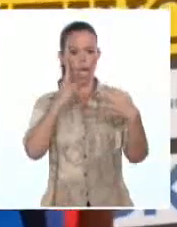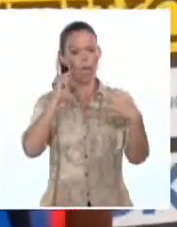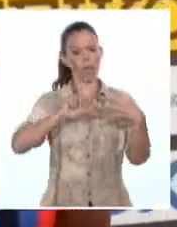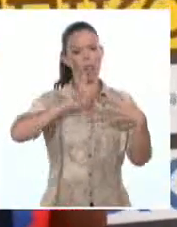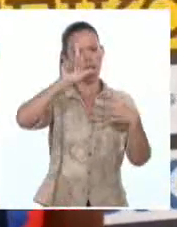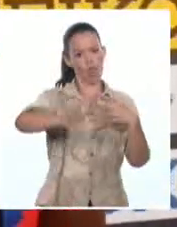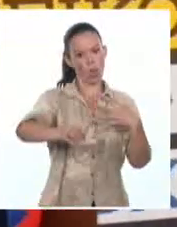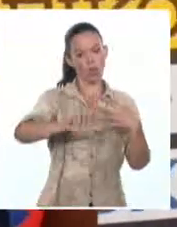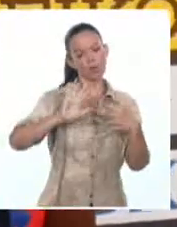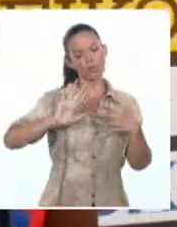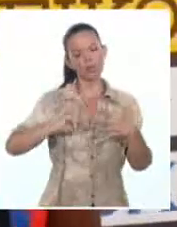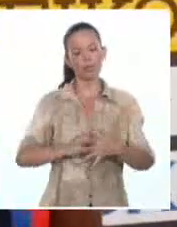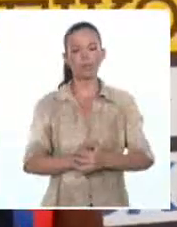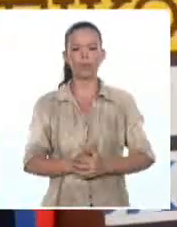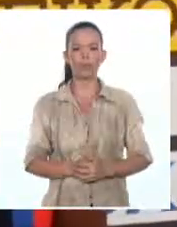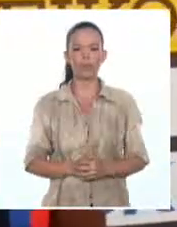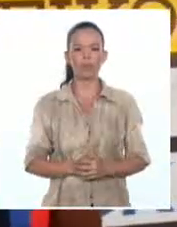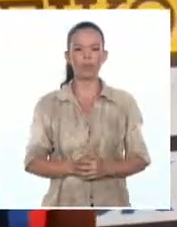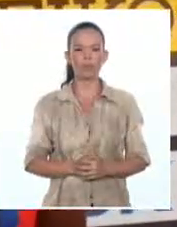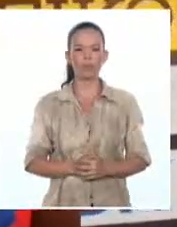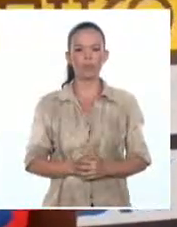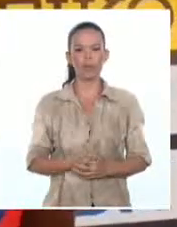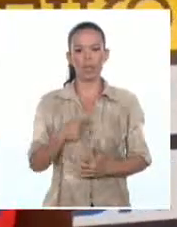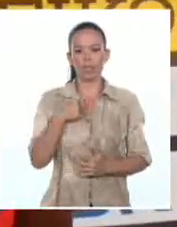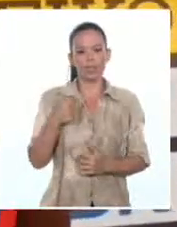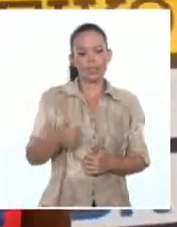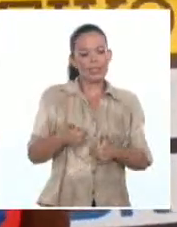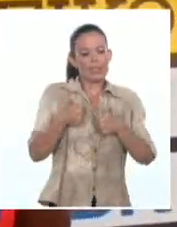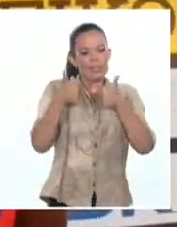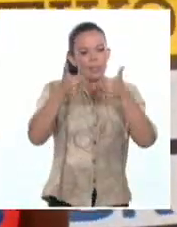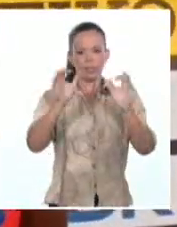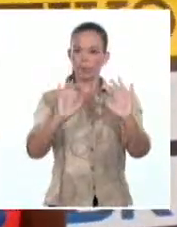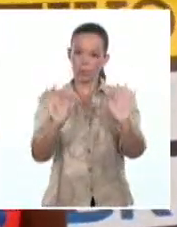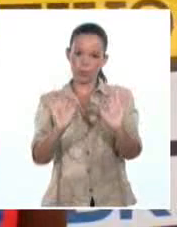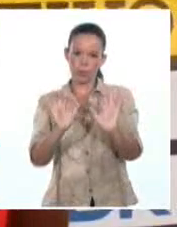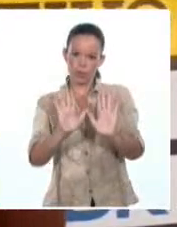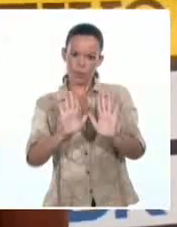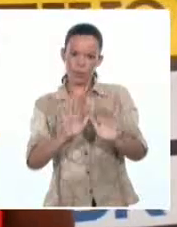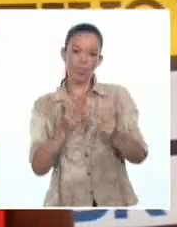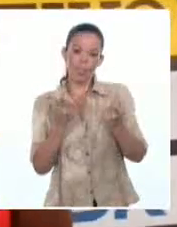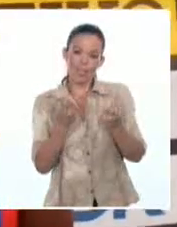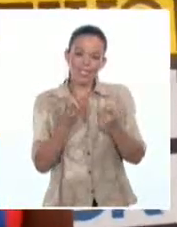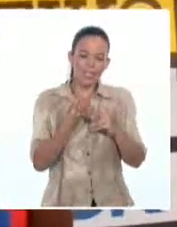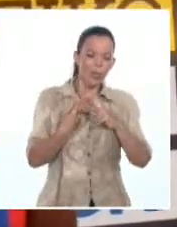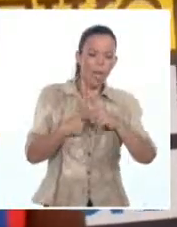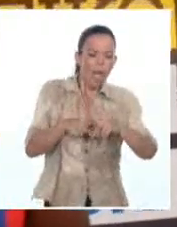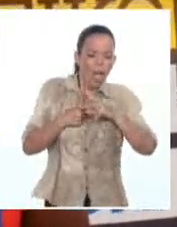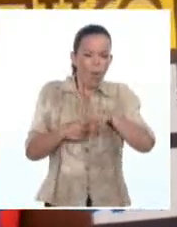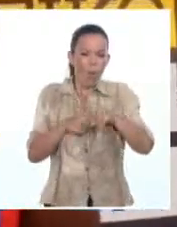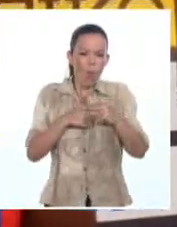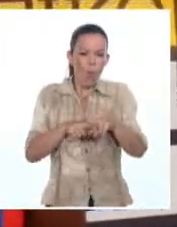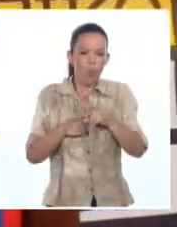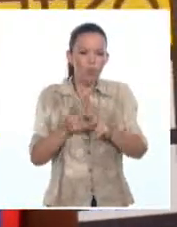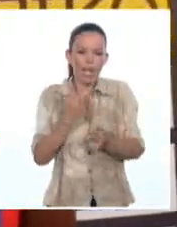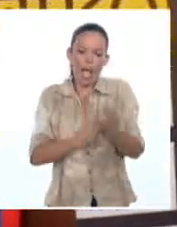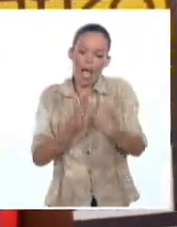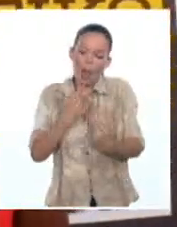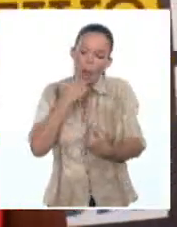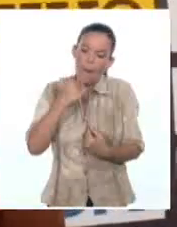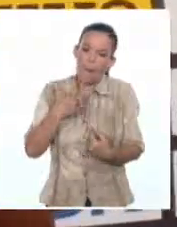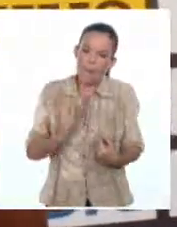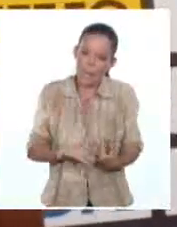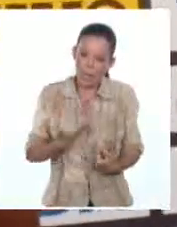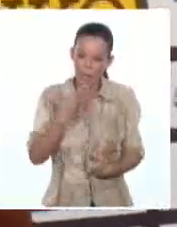actuación no me presioné pero lo que pasa es que tengo que hacer unos ajustes un poco más en la en la carrera para